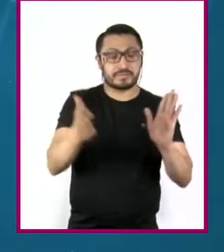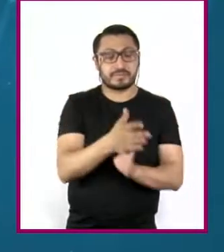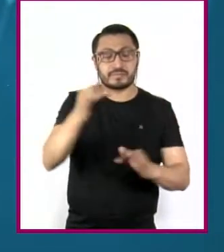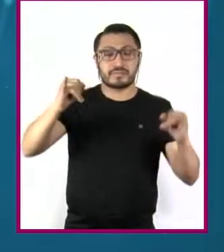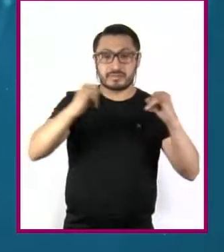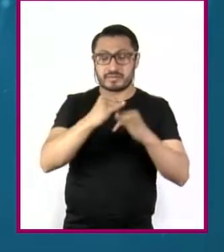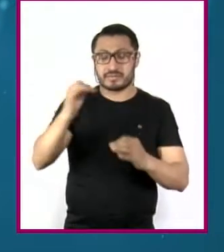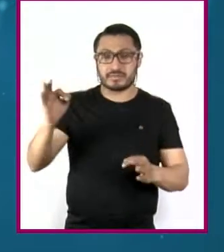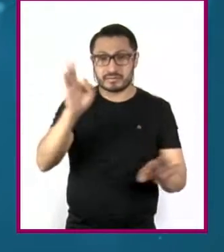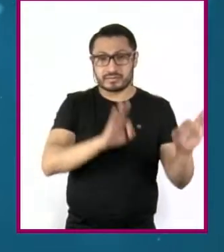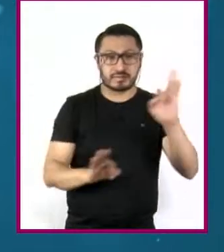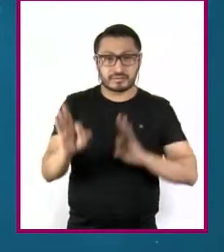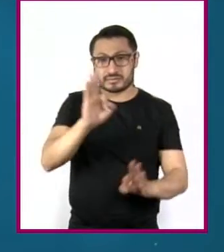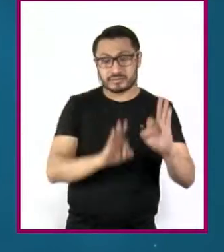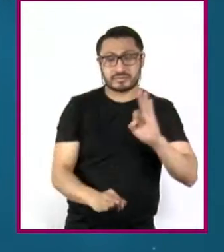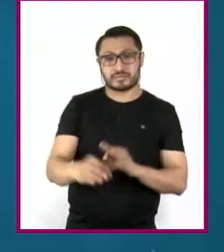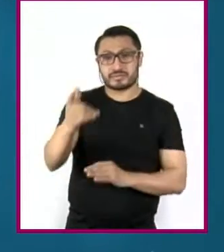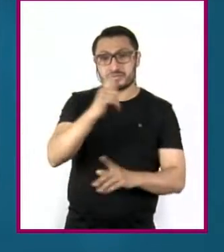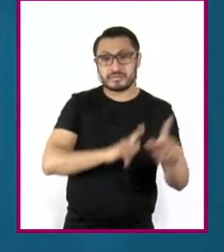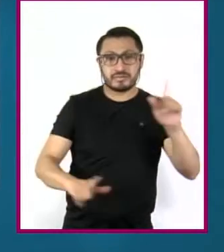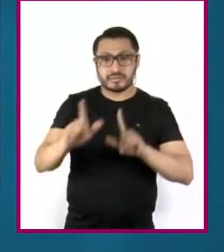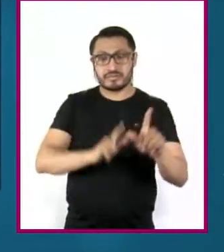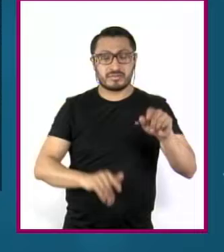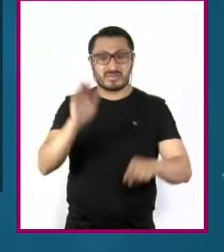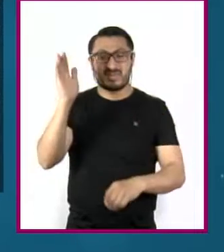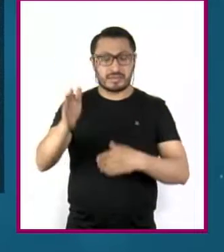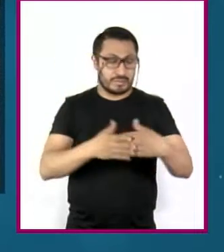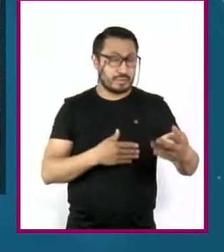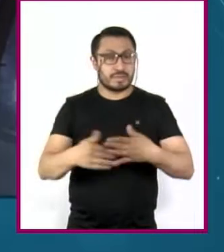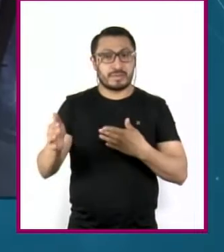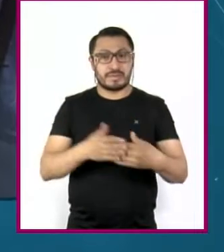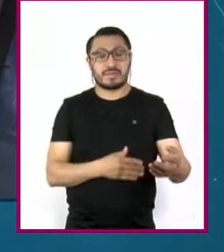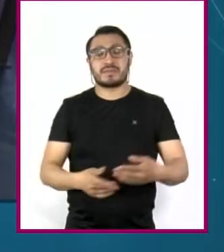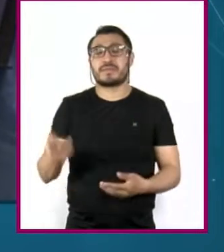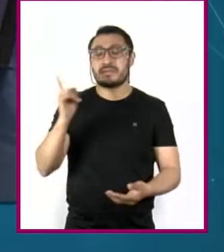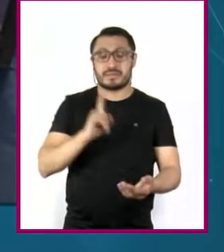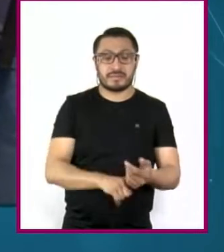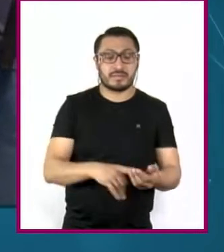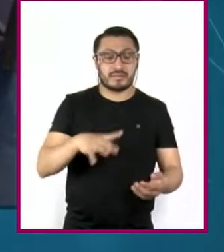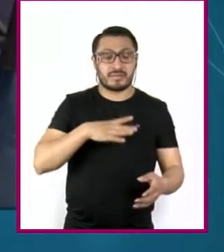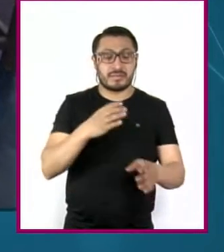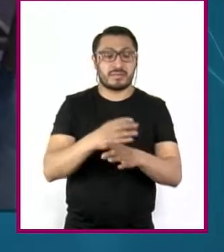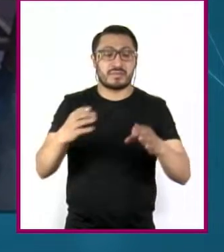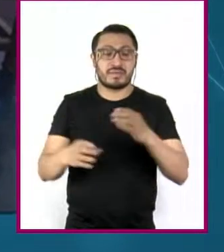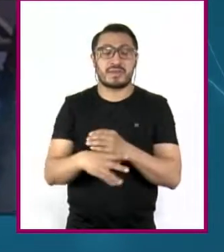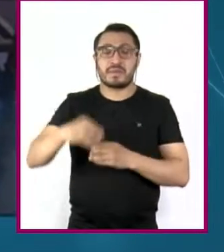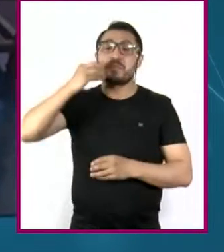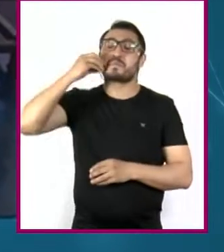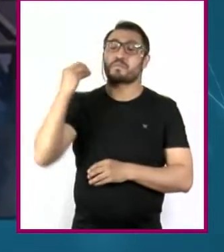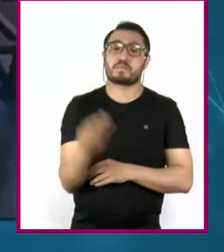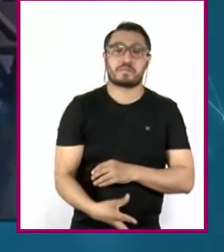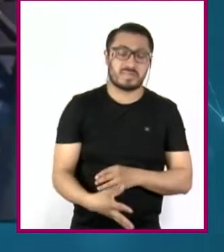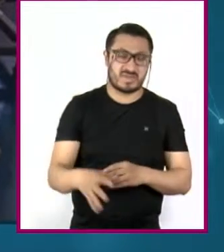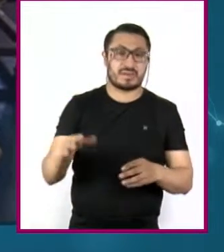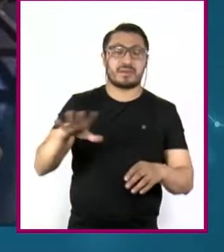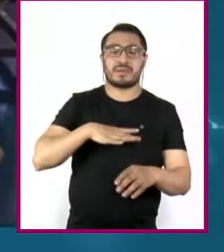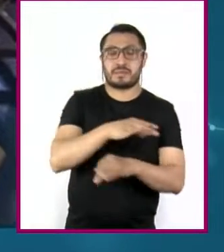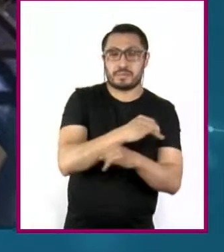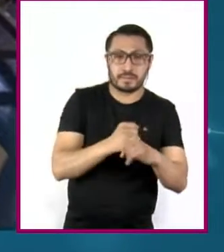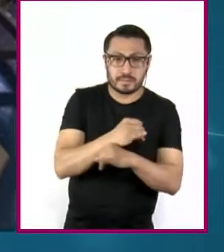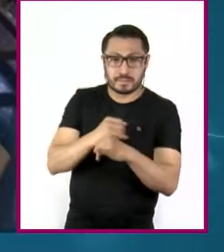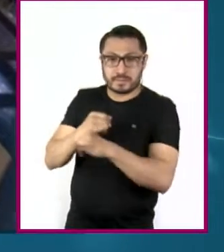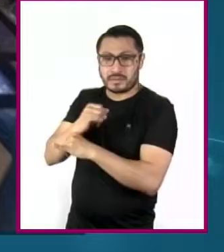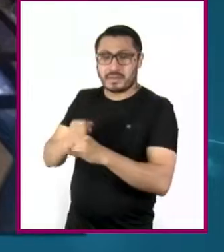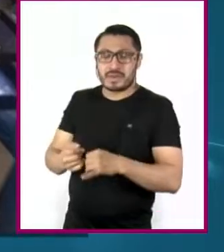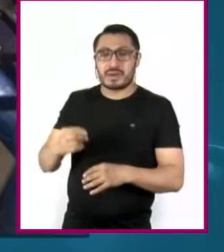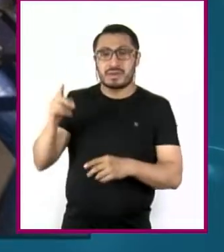de Física y es uno de los laboratorios más modernos. En él hacen cosas padrísimas, porque las investigaciones